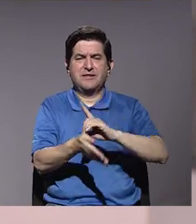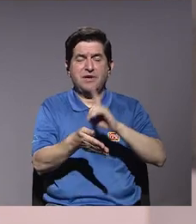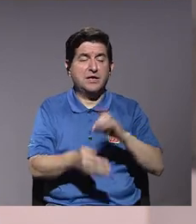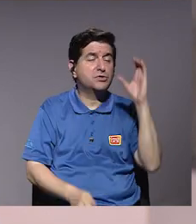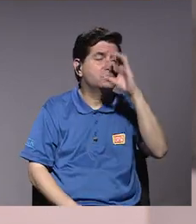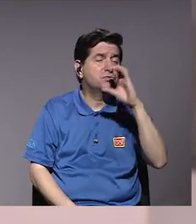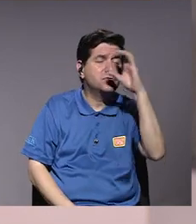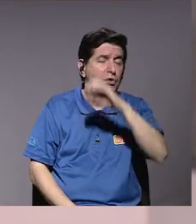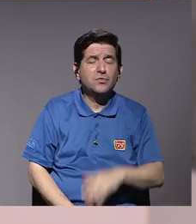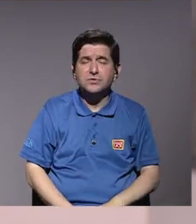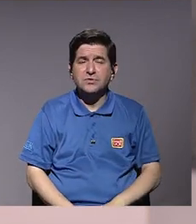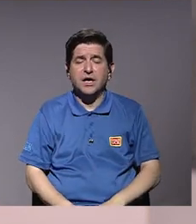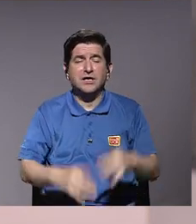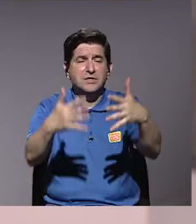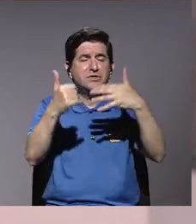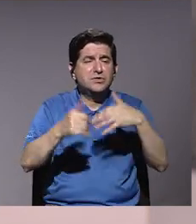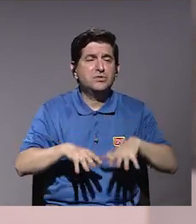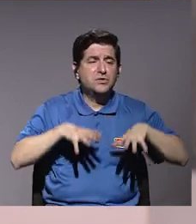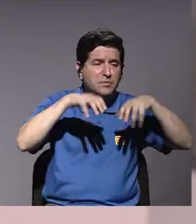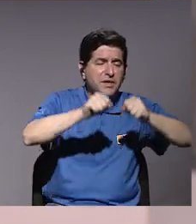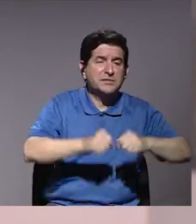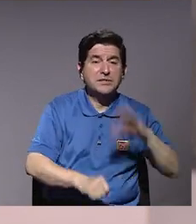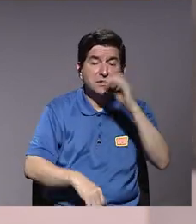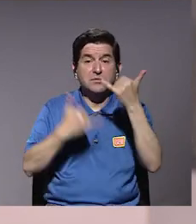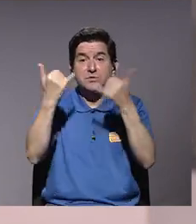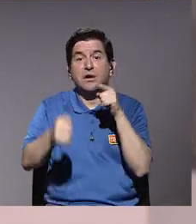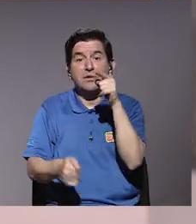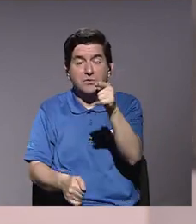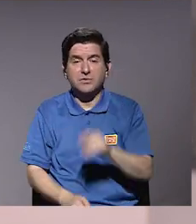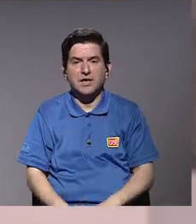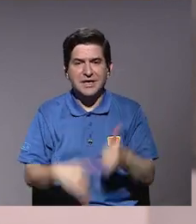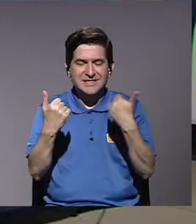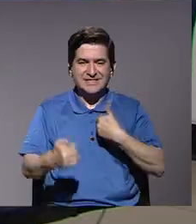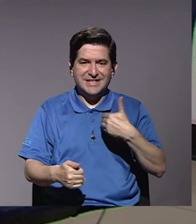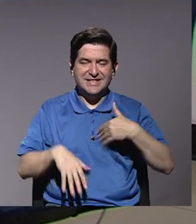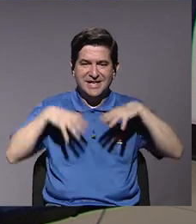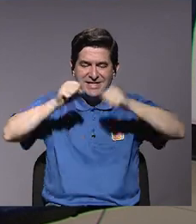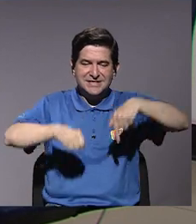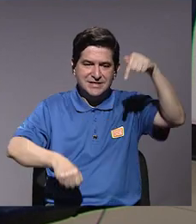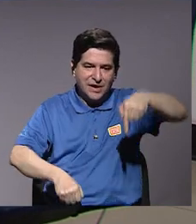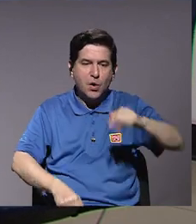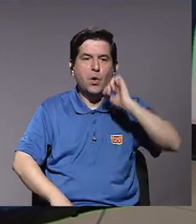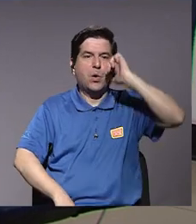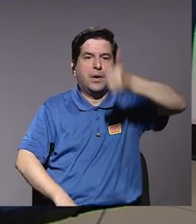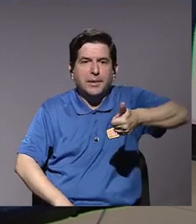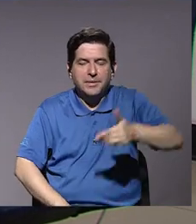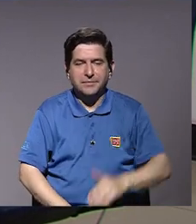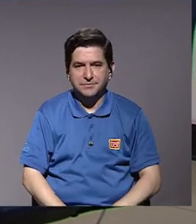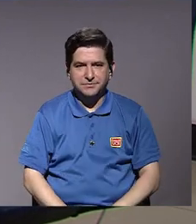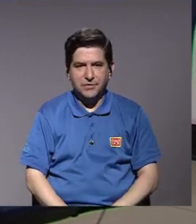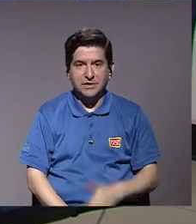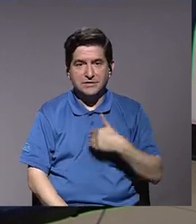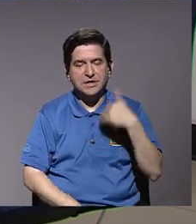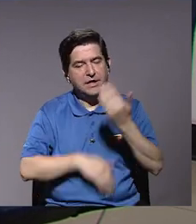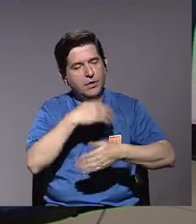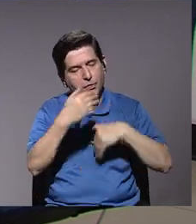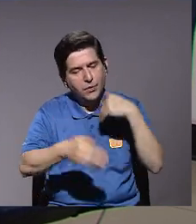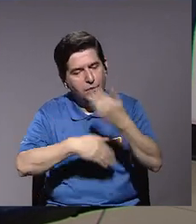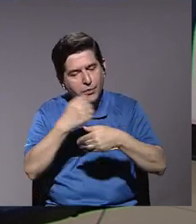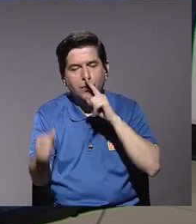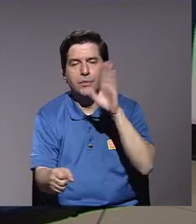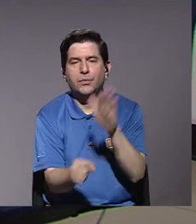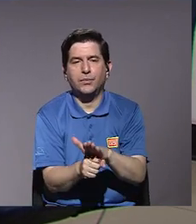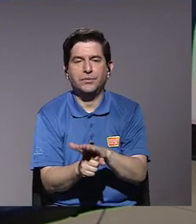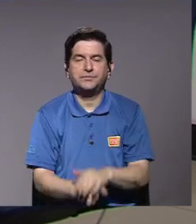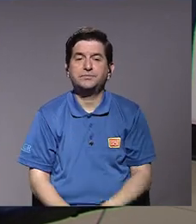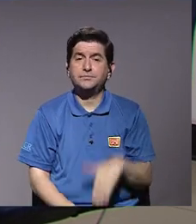médicos está sacando expedientes para citas, tiene que buscar el suyo, ya tiene citas programadas para hoy, para mañana, entonces tiene que llevar